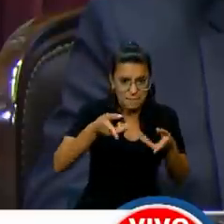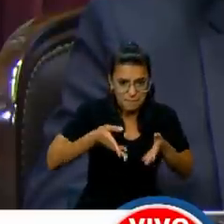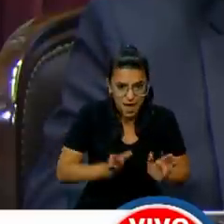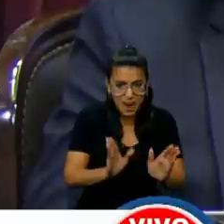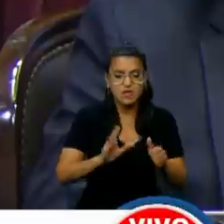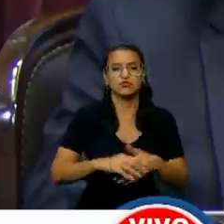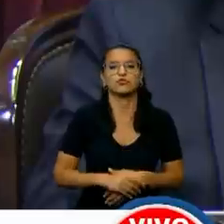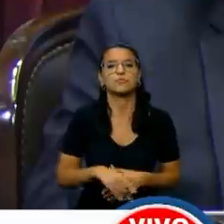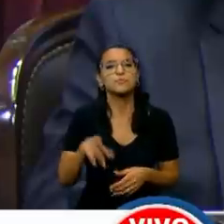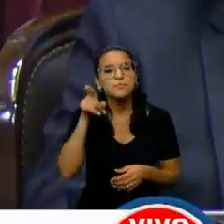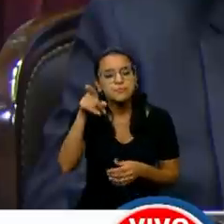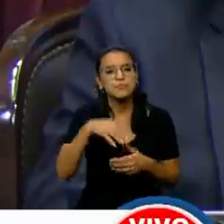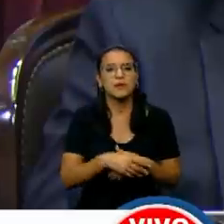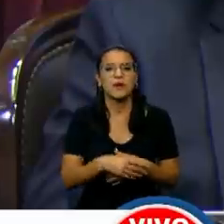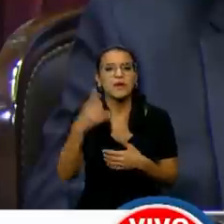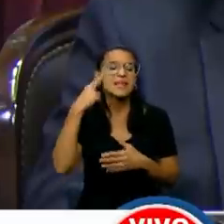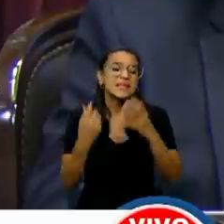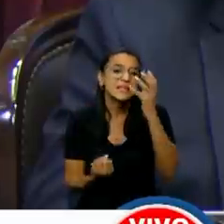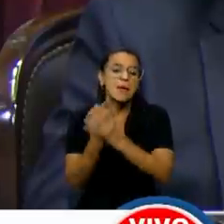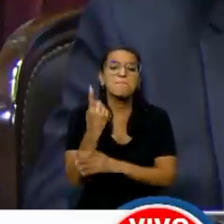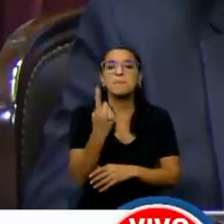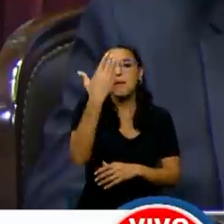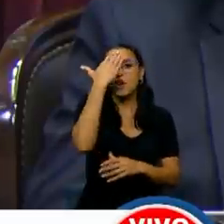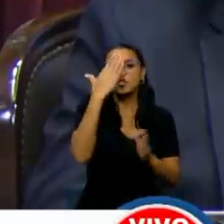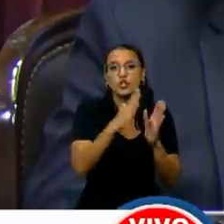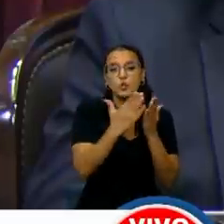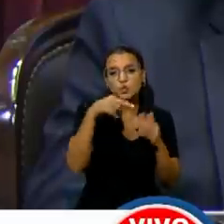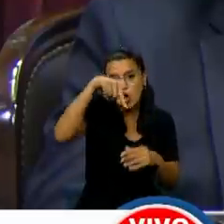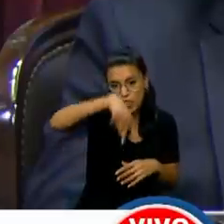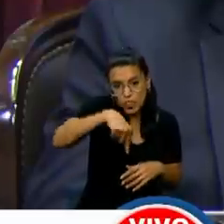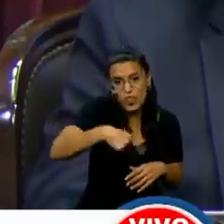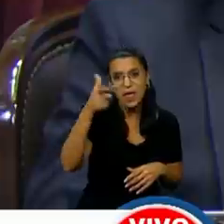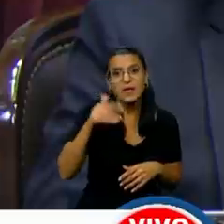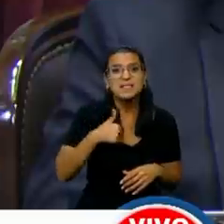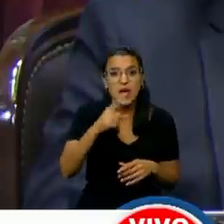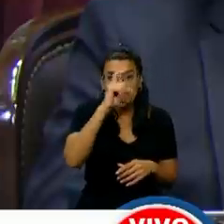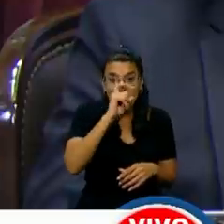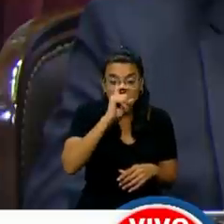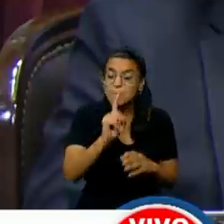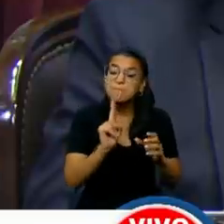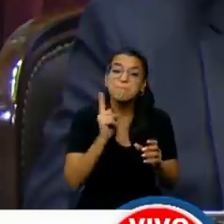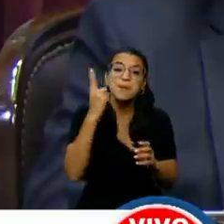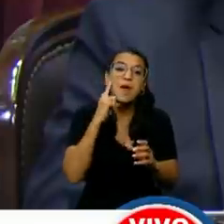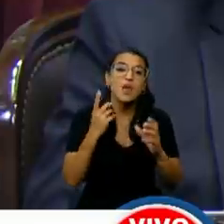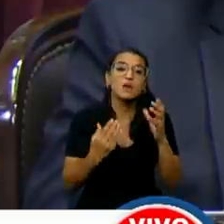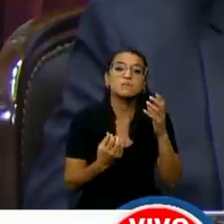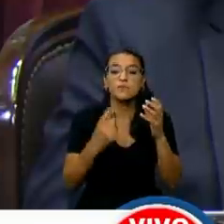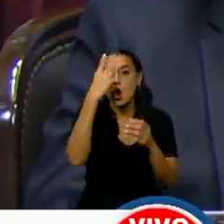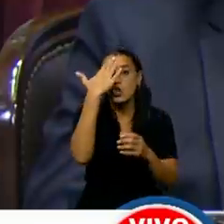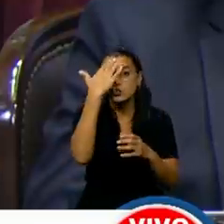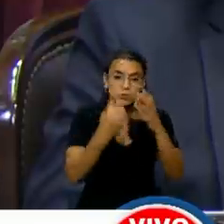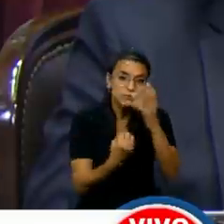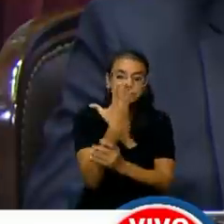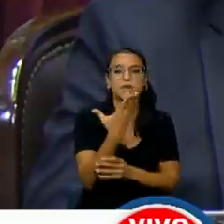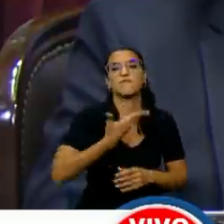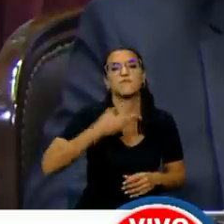estuvieron los que crearon la primera constitución en el país usted sabía que en corrientes se creó la primera constitución del país que fue